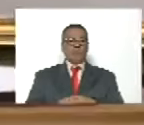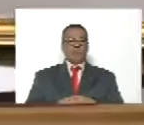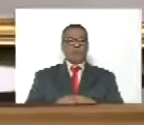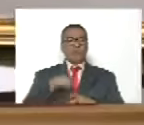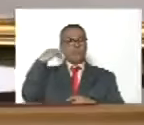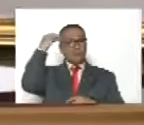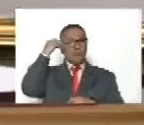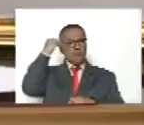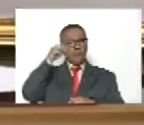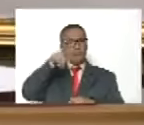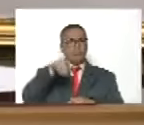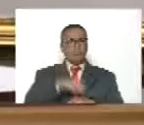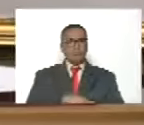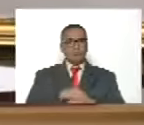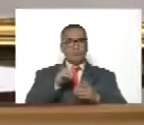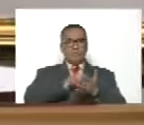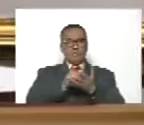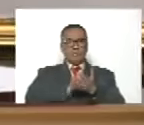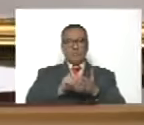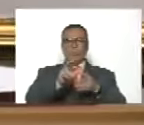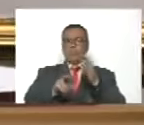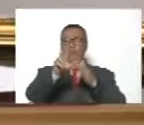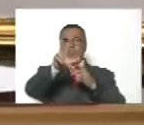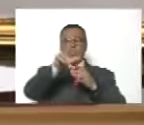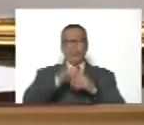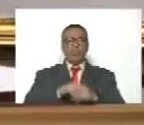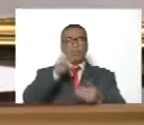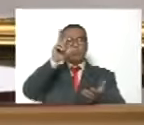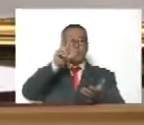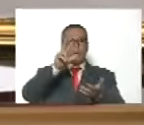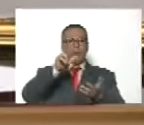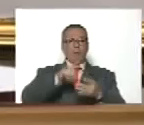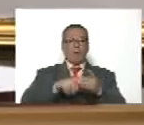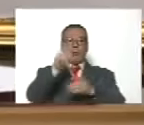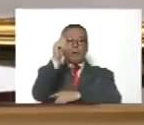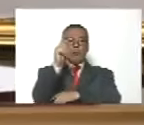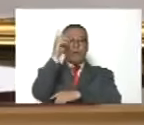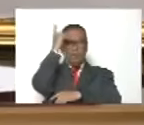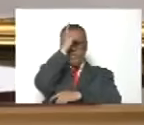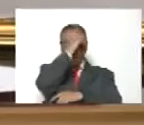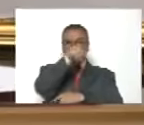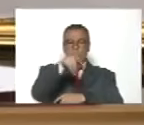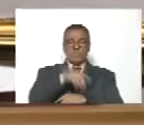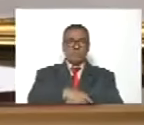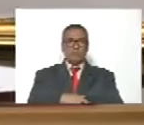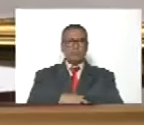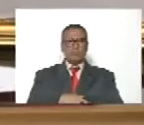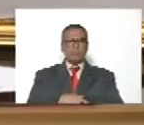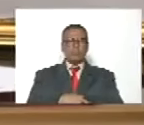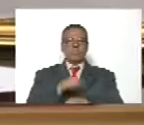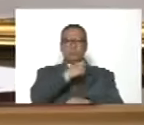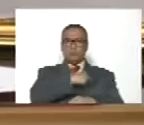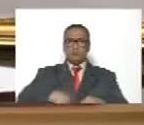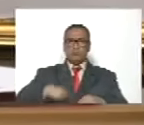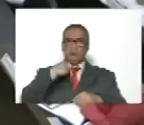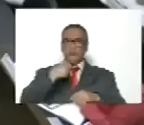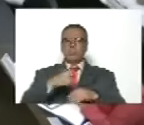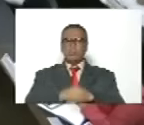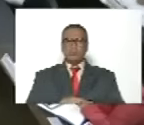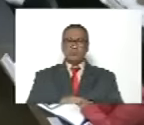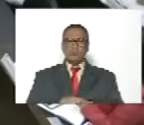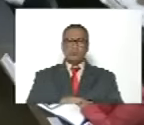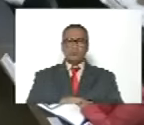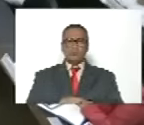En consideración, el artículo tercero. Diputado Diosdado Cabello Rondón. Presidente, en